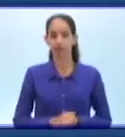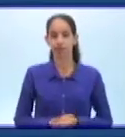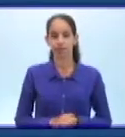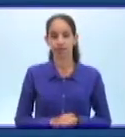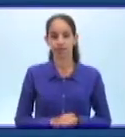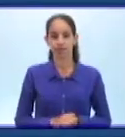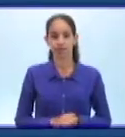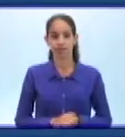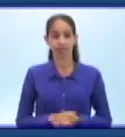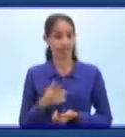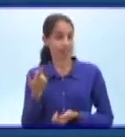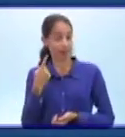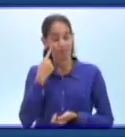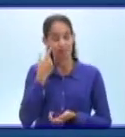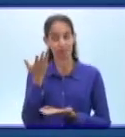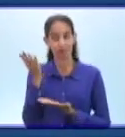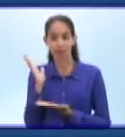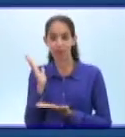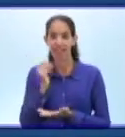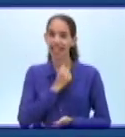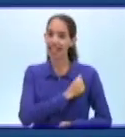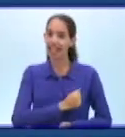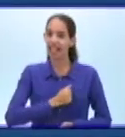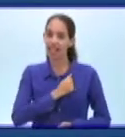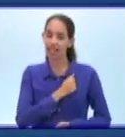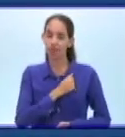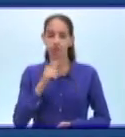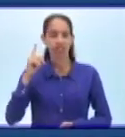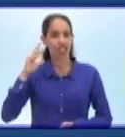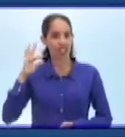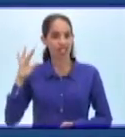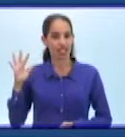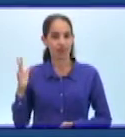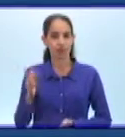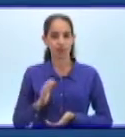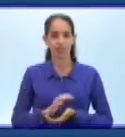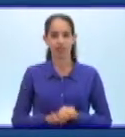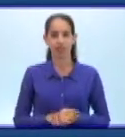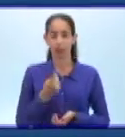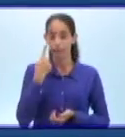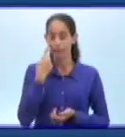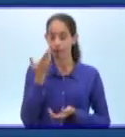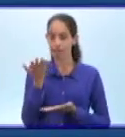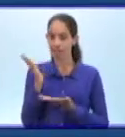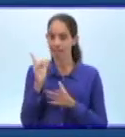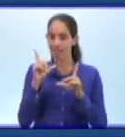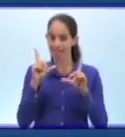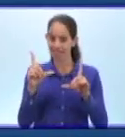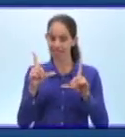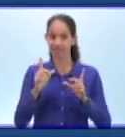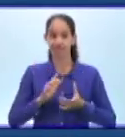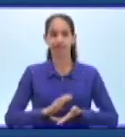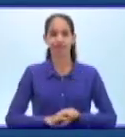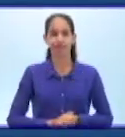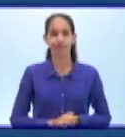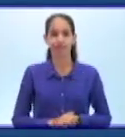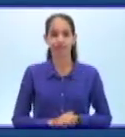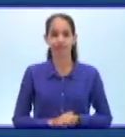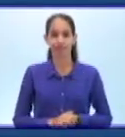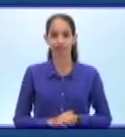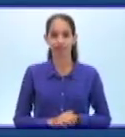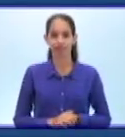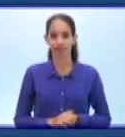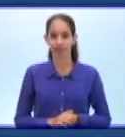La música. Amor por la música. Miren esta imagen. Aquí están nuestros